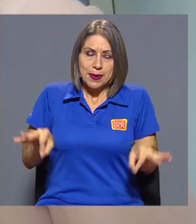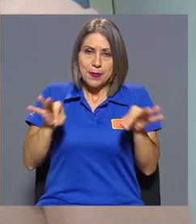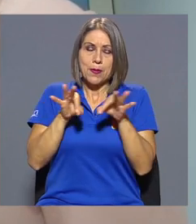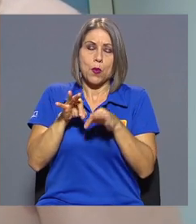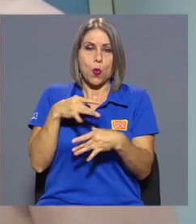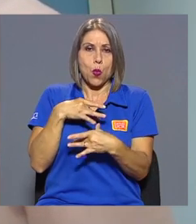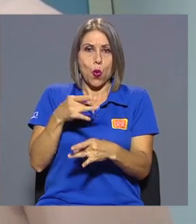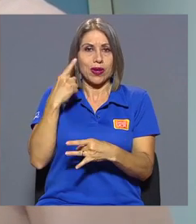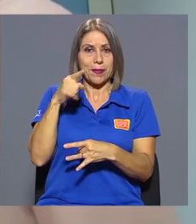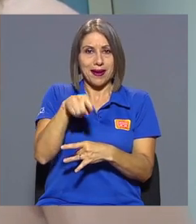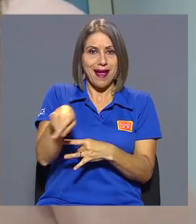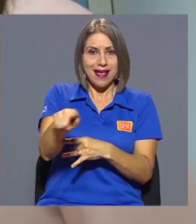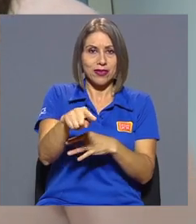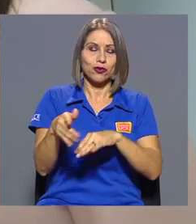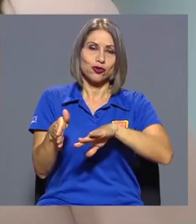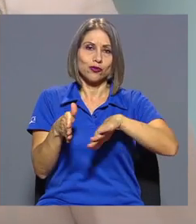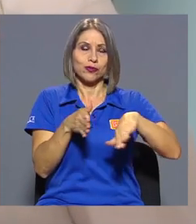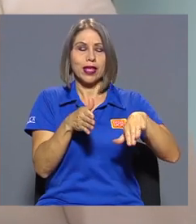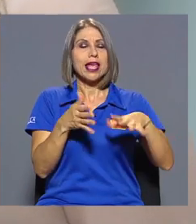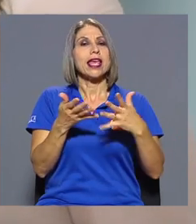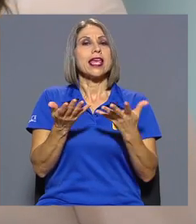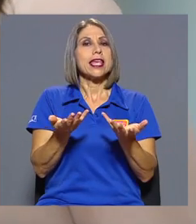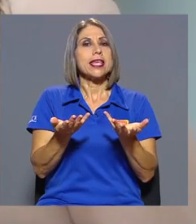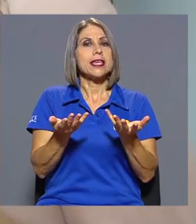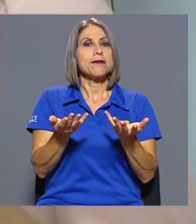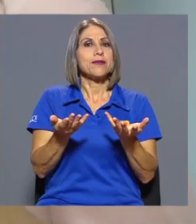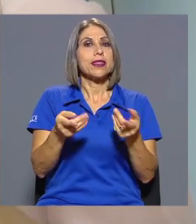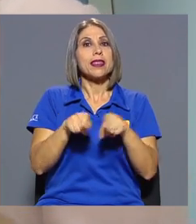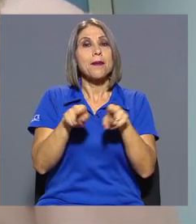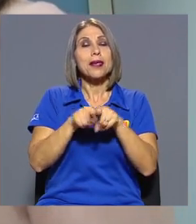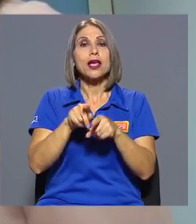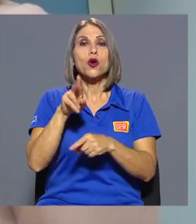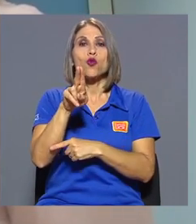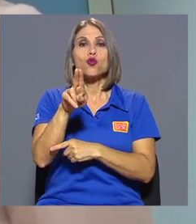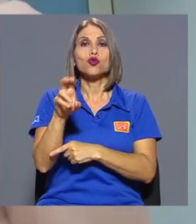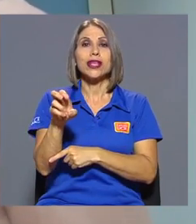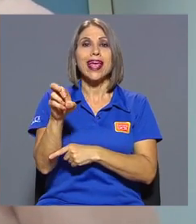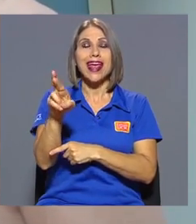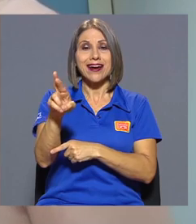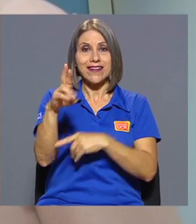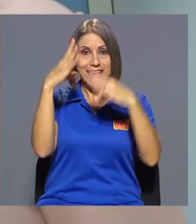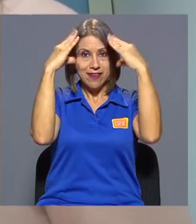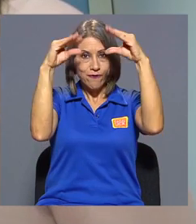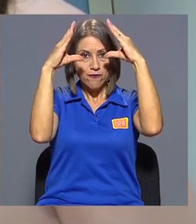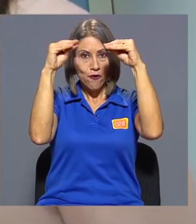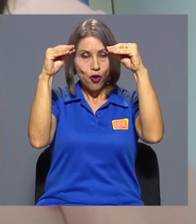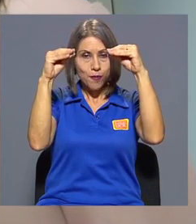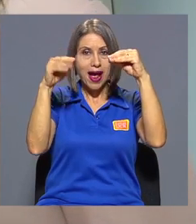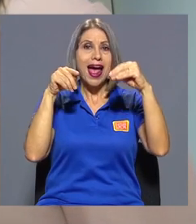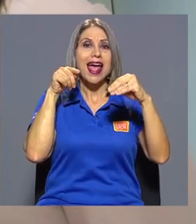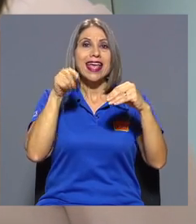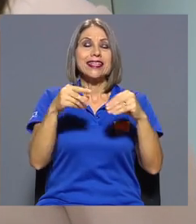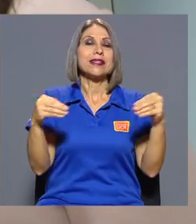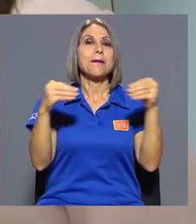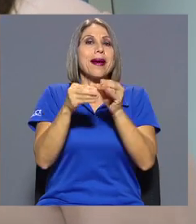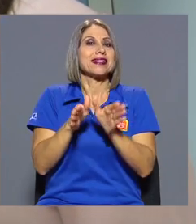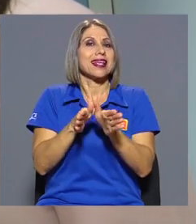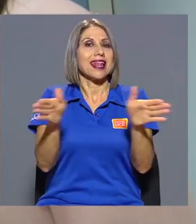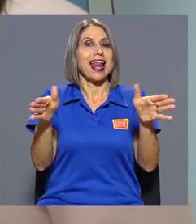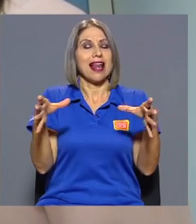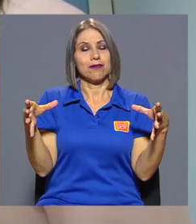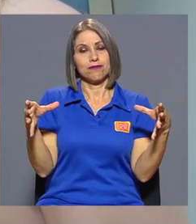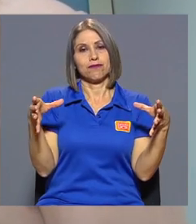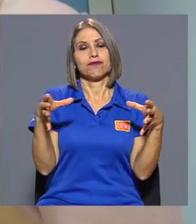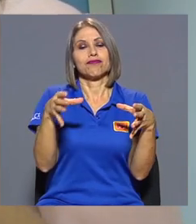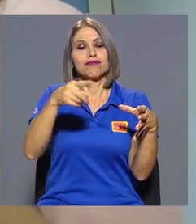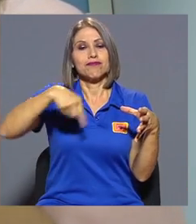compete, digamos, a ese público en específico. Y, por ejemplo, en el canal de UCR Informa, que es más general, todas las